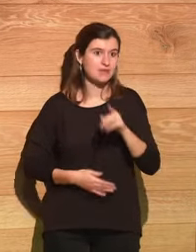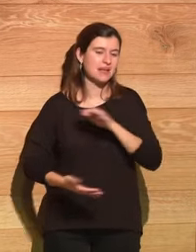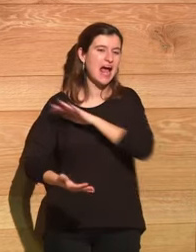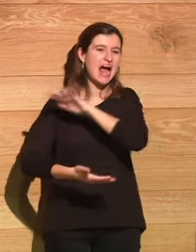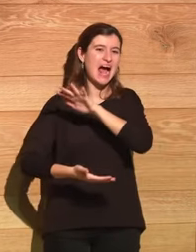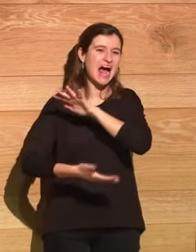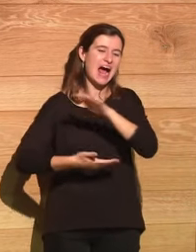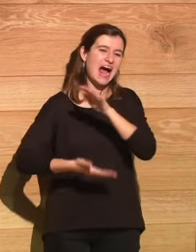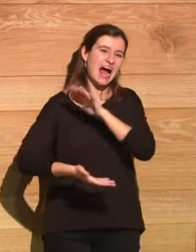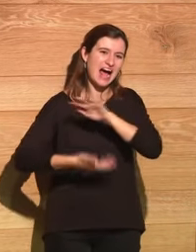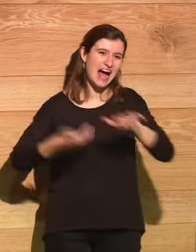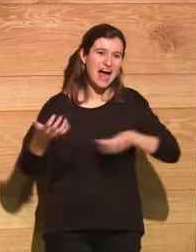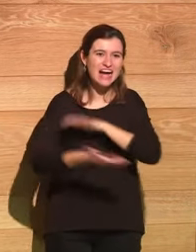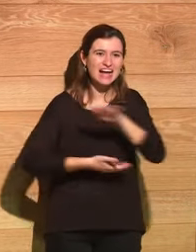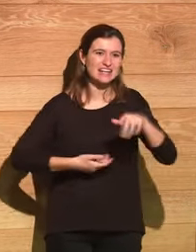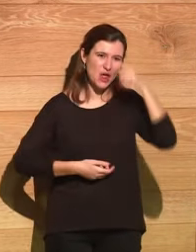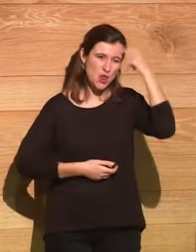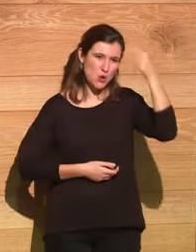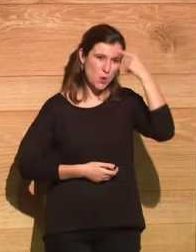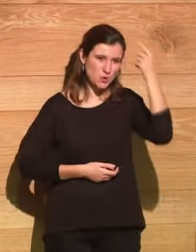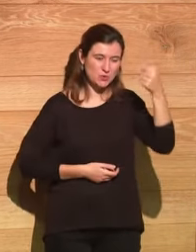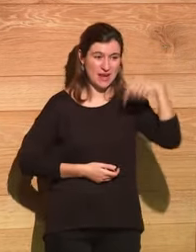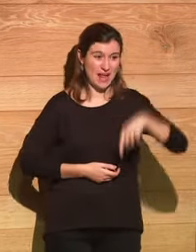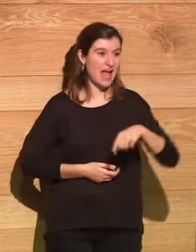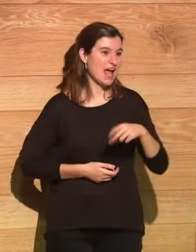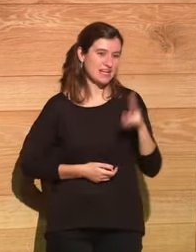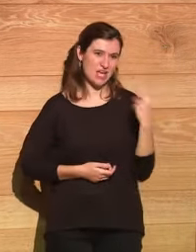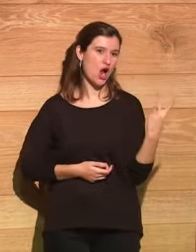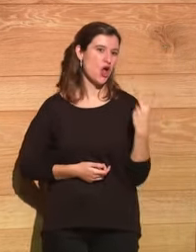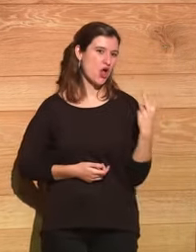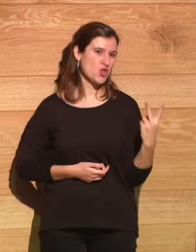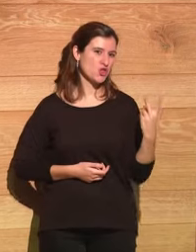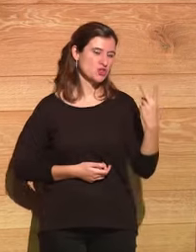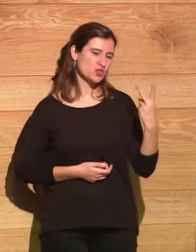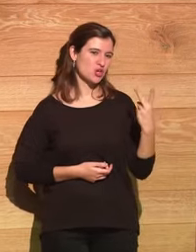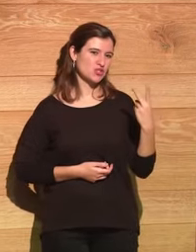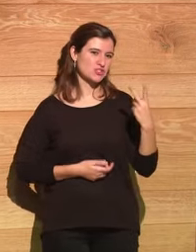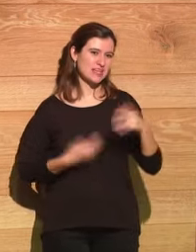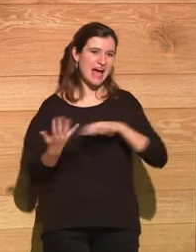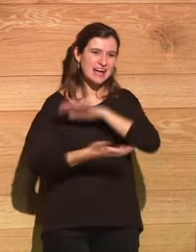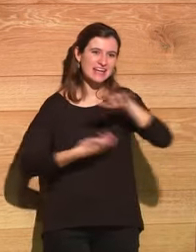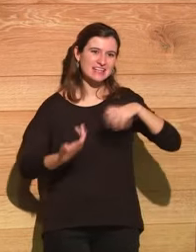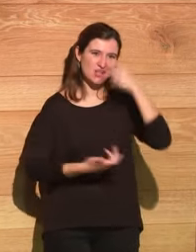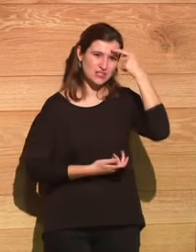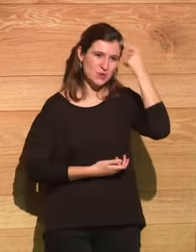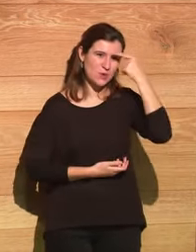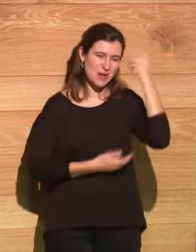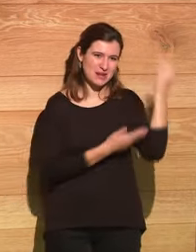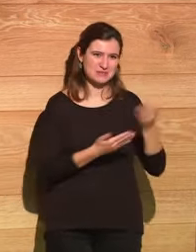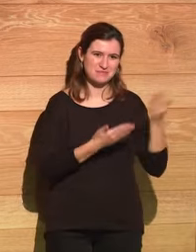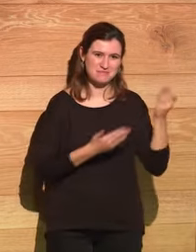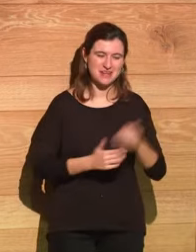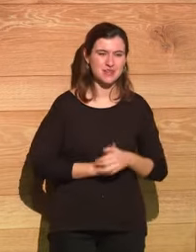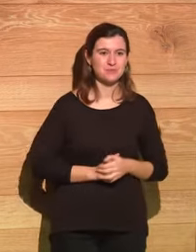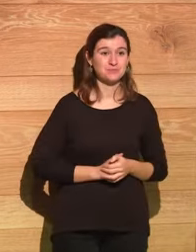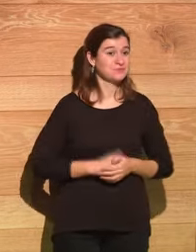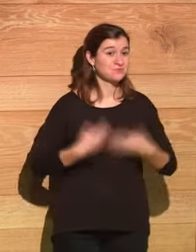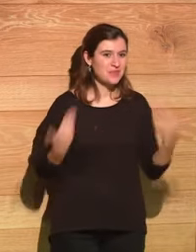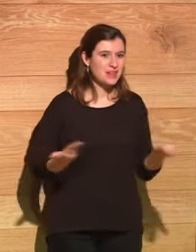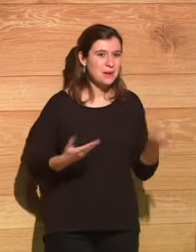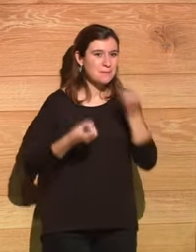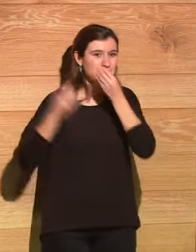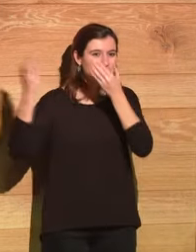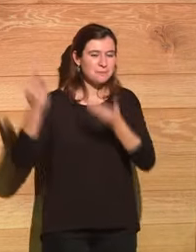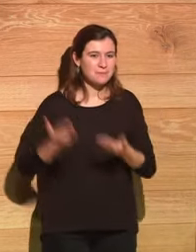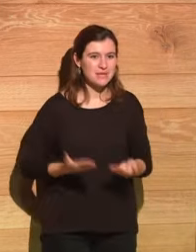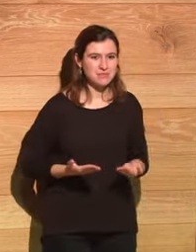tengo aquí a dos grandísimos agitadores culturales. Así que, bueno, así que nada,